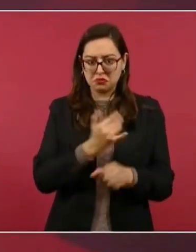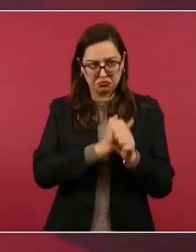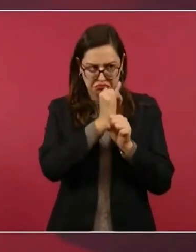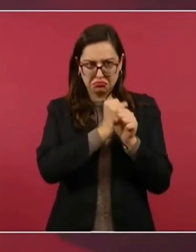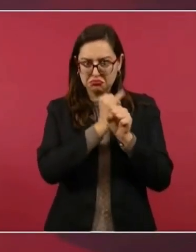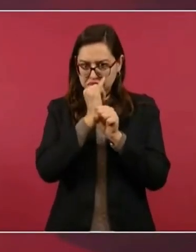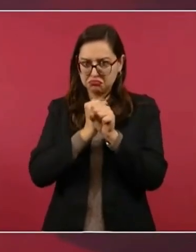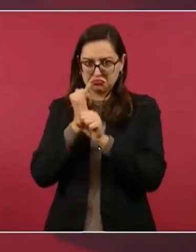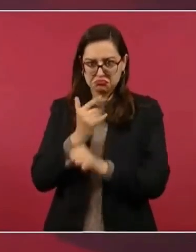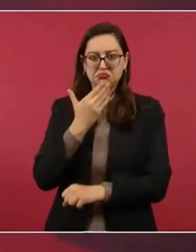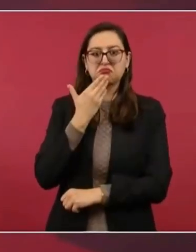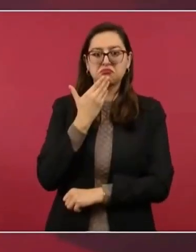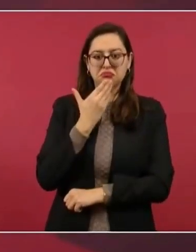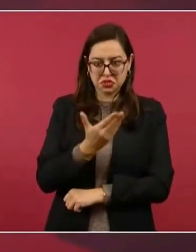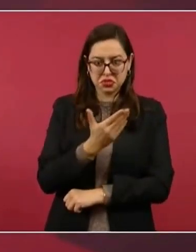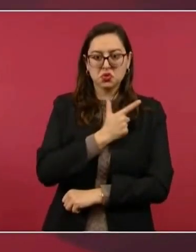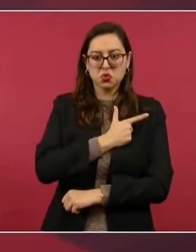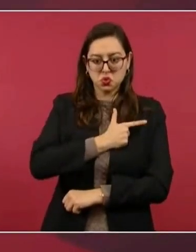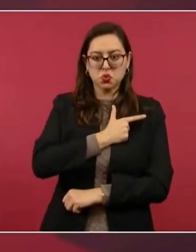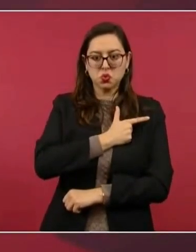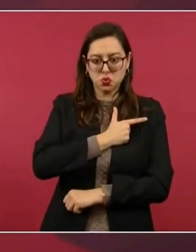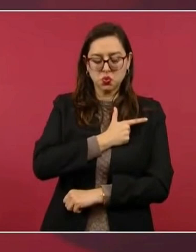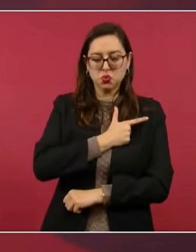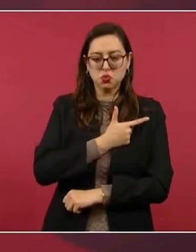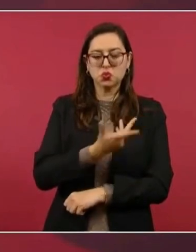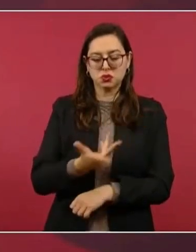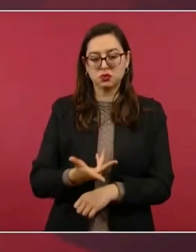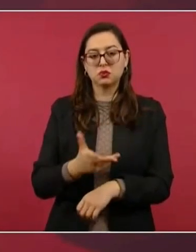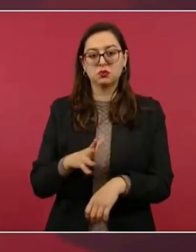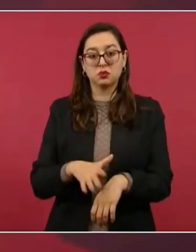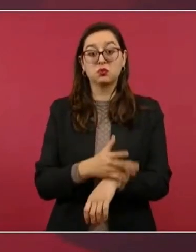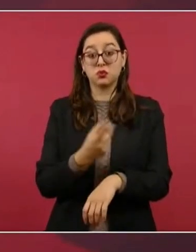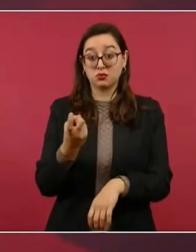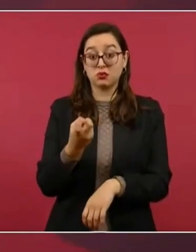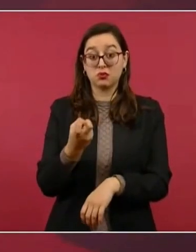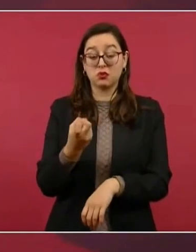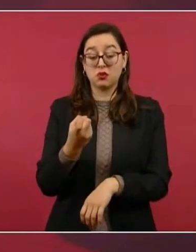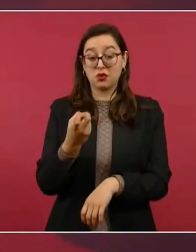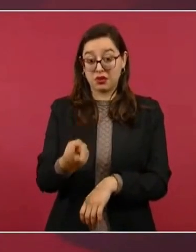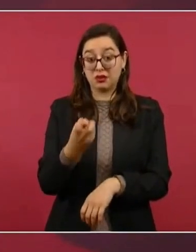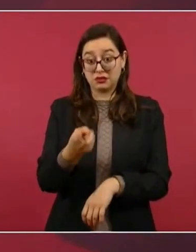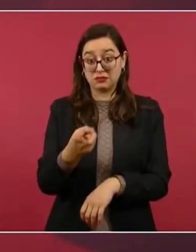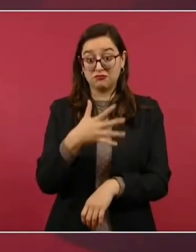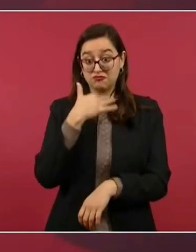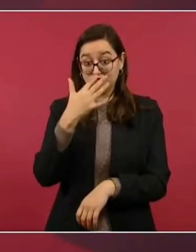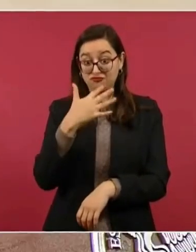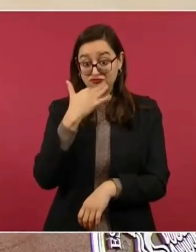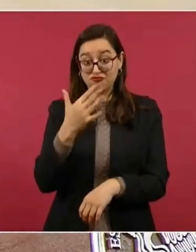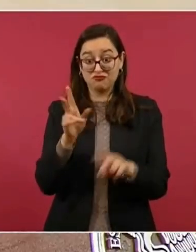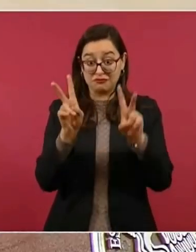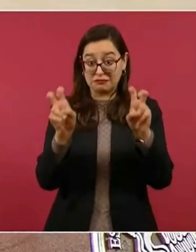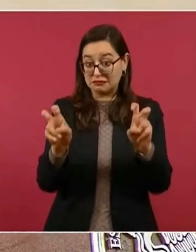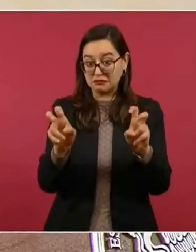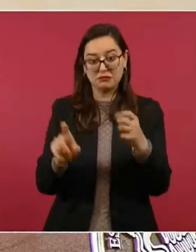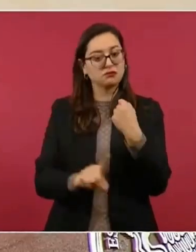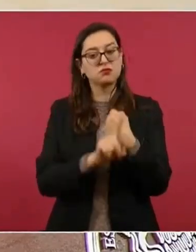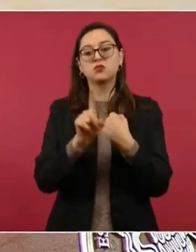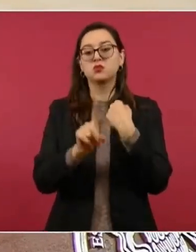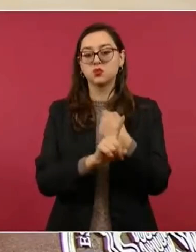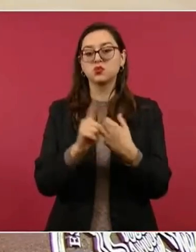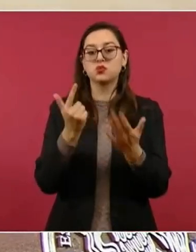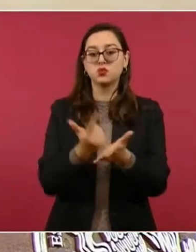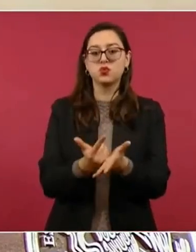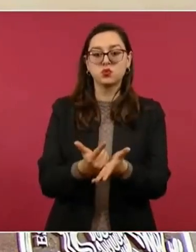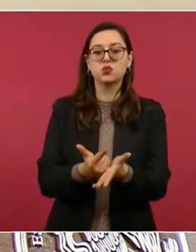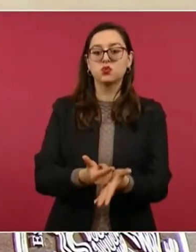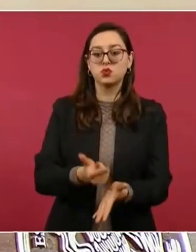porque sí es un grave problema el de la corrupción. Yo sostengo